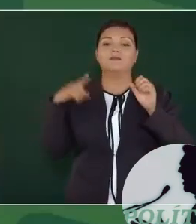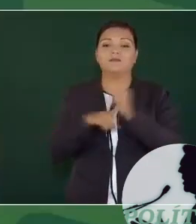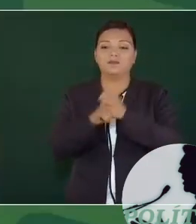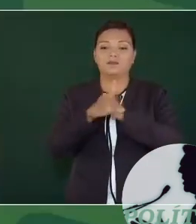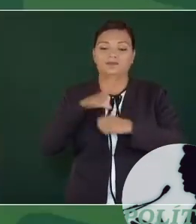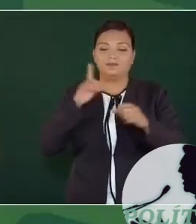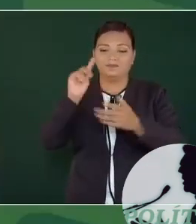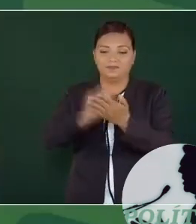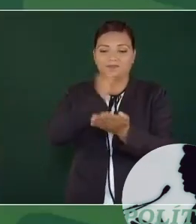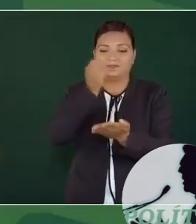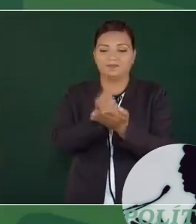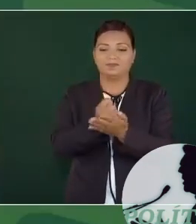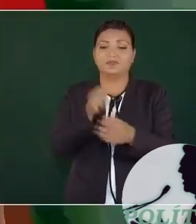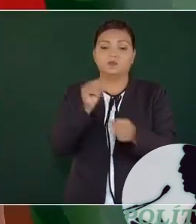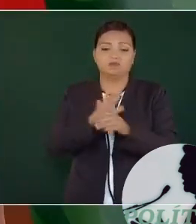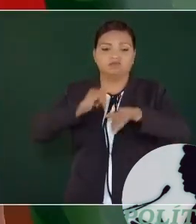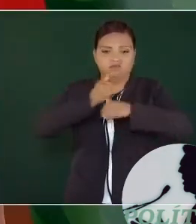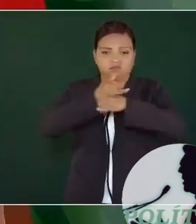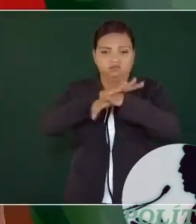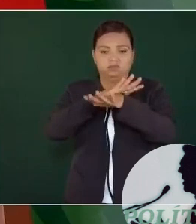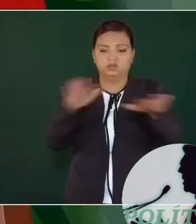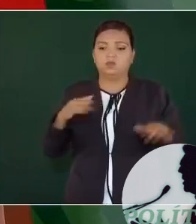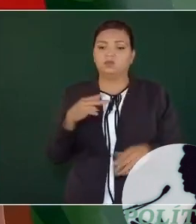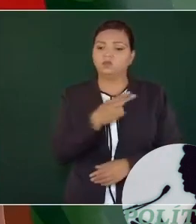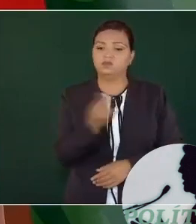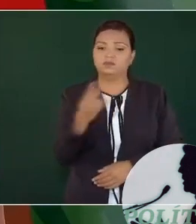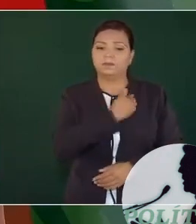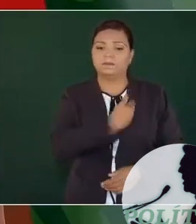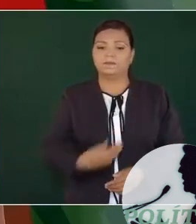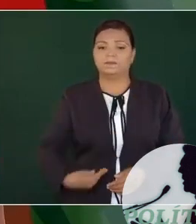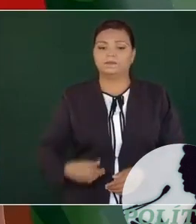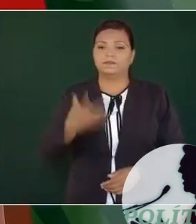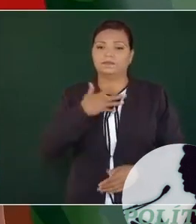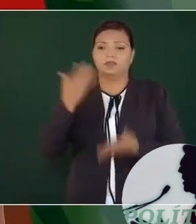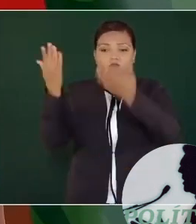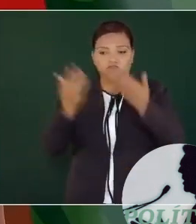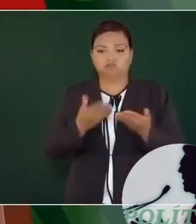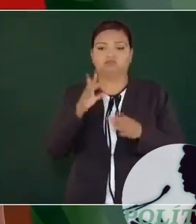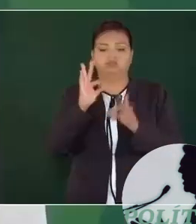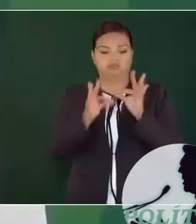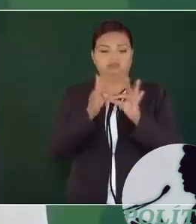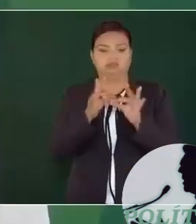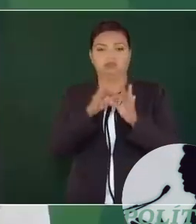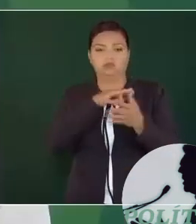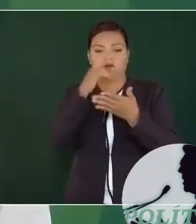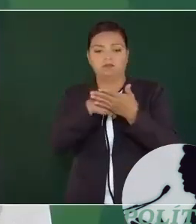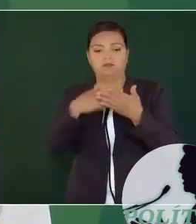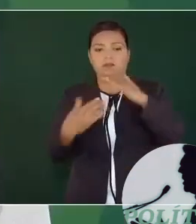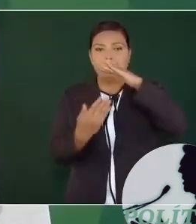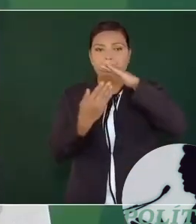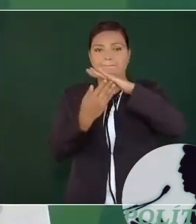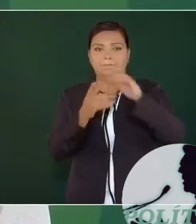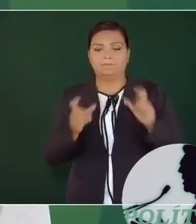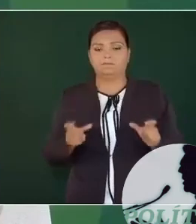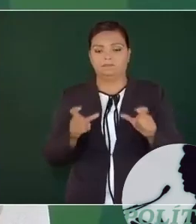de Tamaulipas, cuyos informes usted, presidente, recibe puntualmente y analiza en la mesa de seguridad